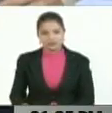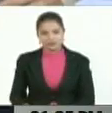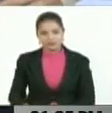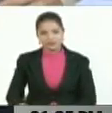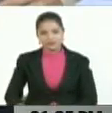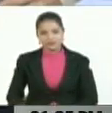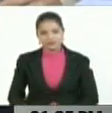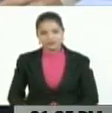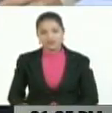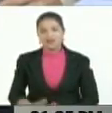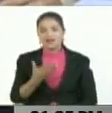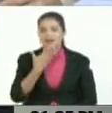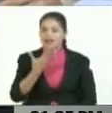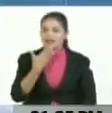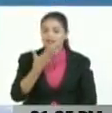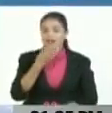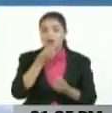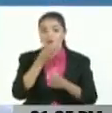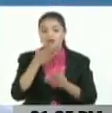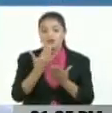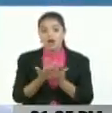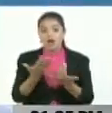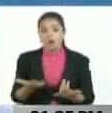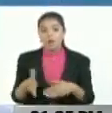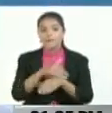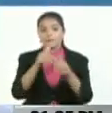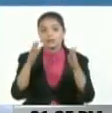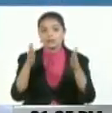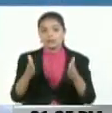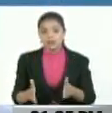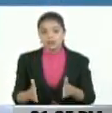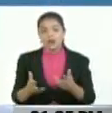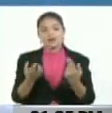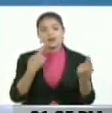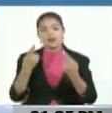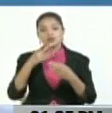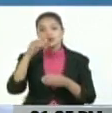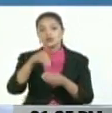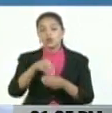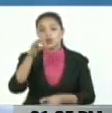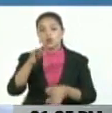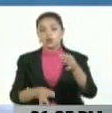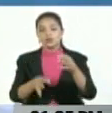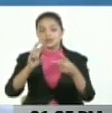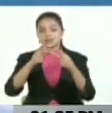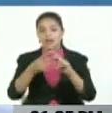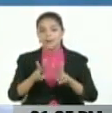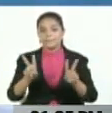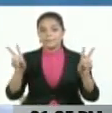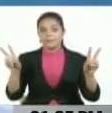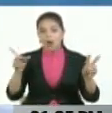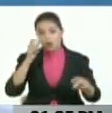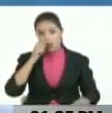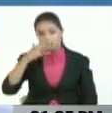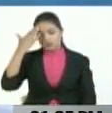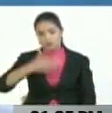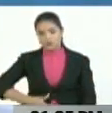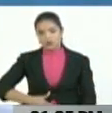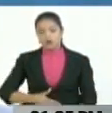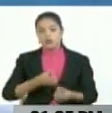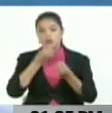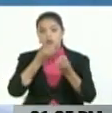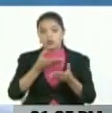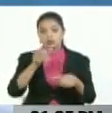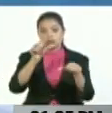Bien, muchísimas gracias, Jorge. Les cuento que a esta hora el ministro del Poder Popular para Relaciones Interiores, Justicia y Paz, Mayor General Néstor Reverol,